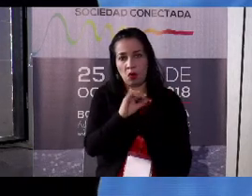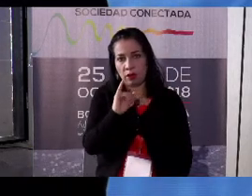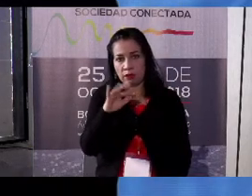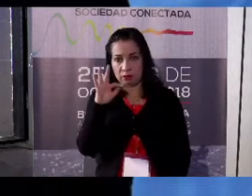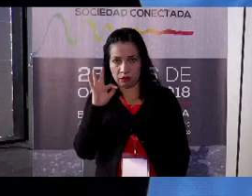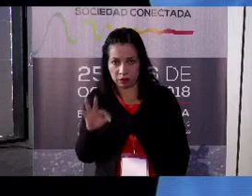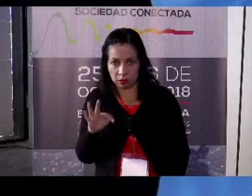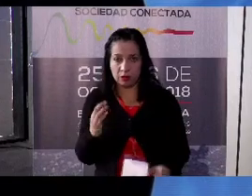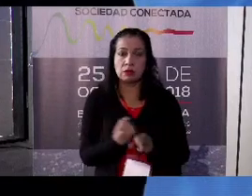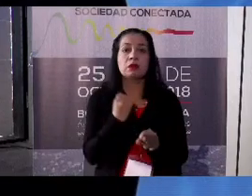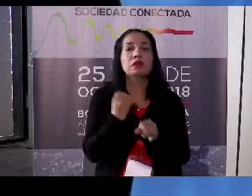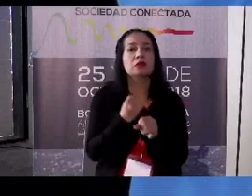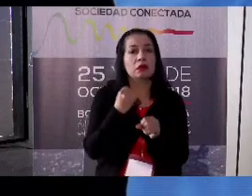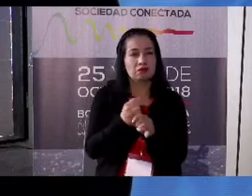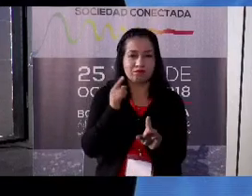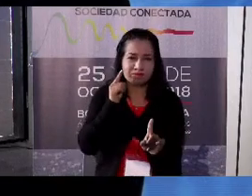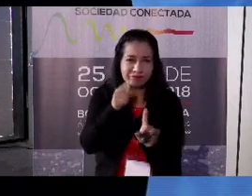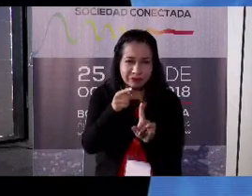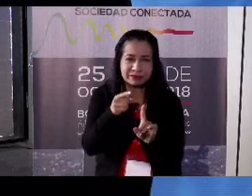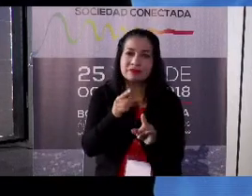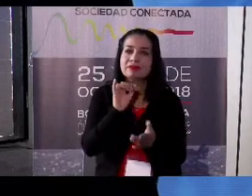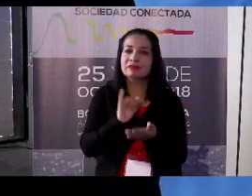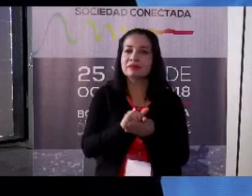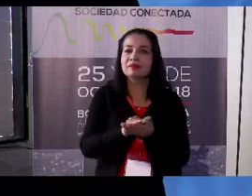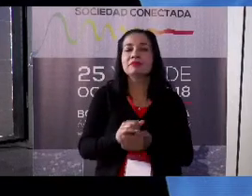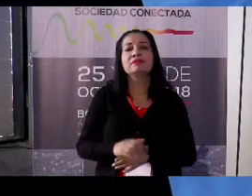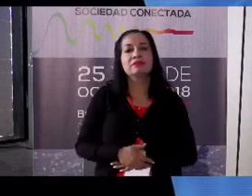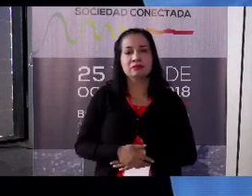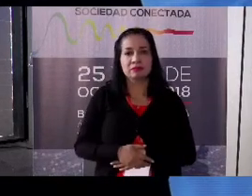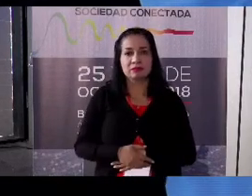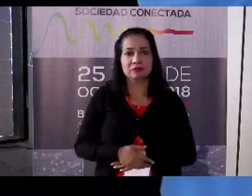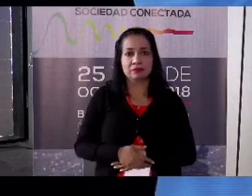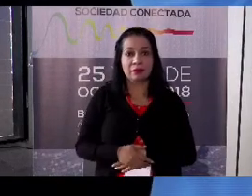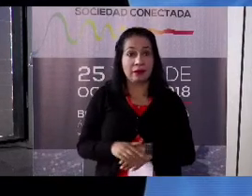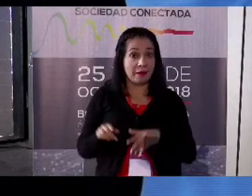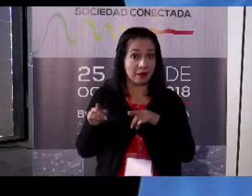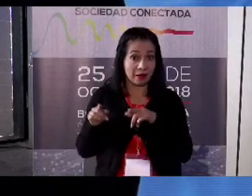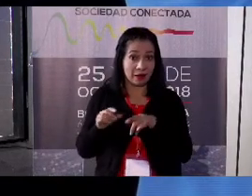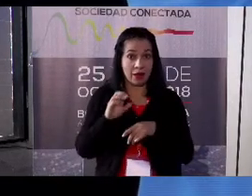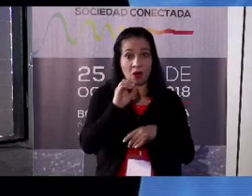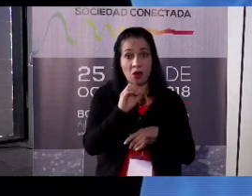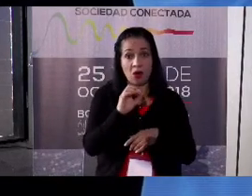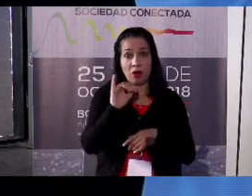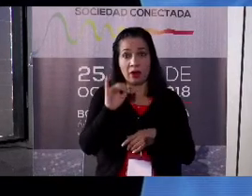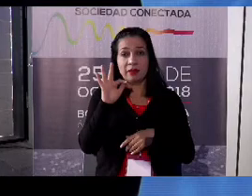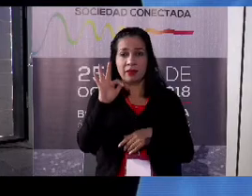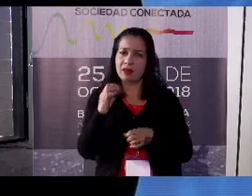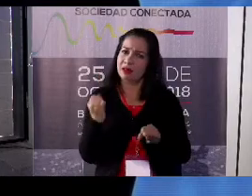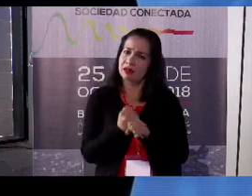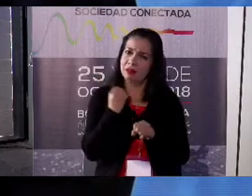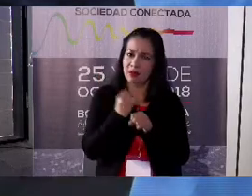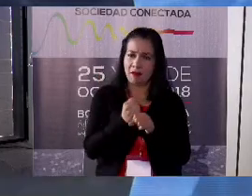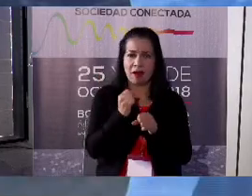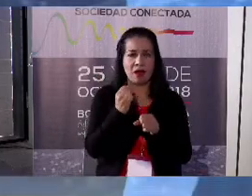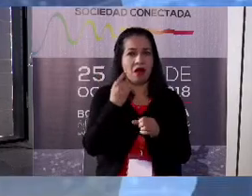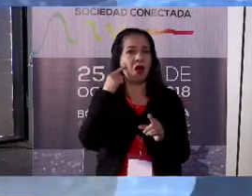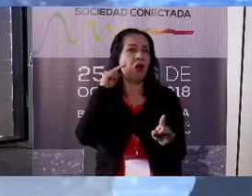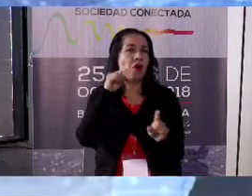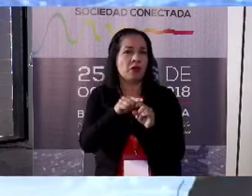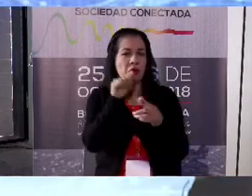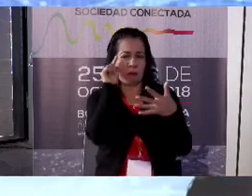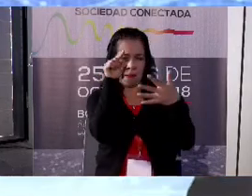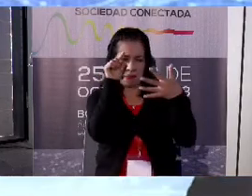trabajando directamente eh la uit trabaja transversalmente en todos los objetivos en los